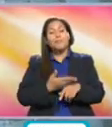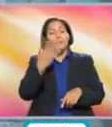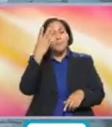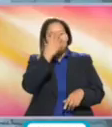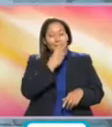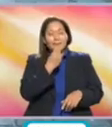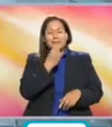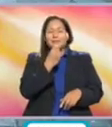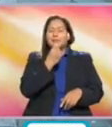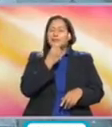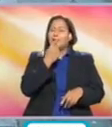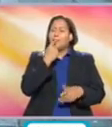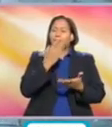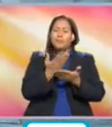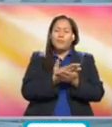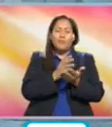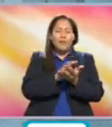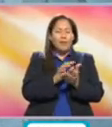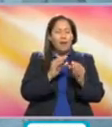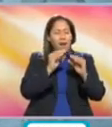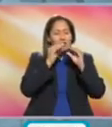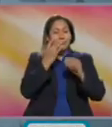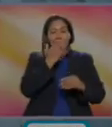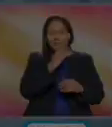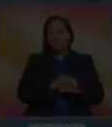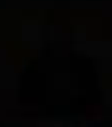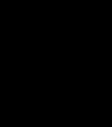ojitos pajaritos, pero qué bonito es. Ay, esa torta que está riquísima. Y nos vemos.